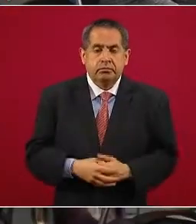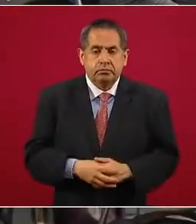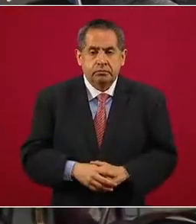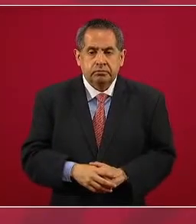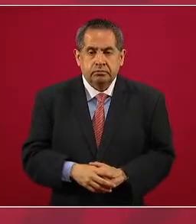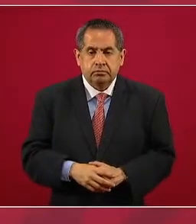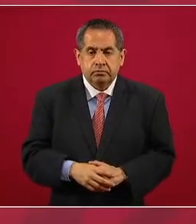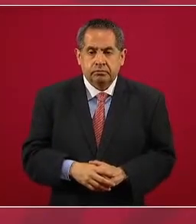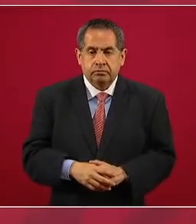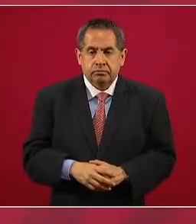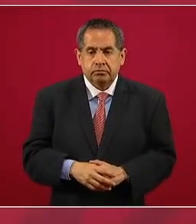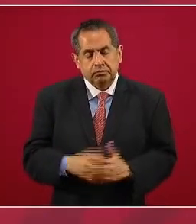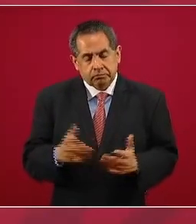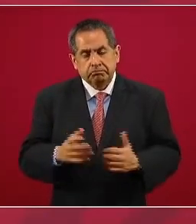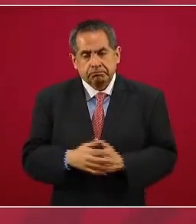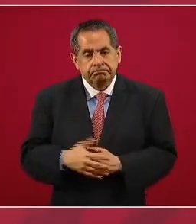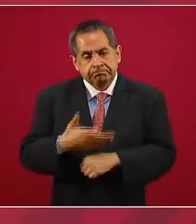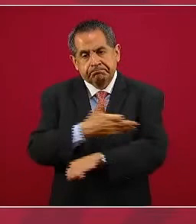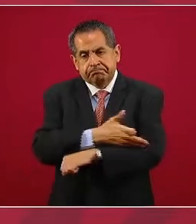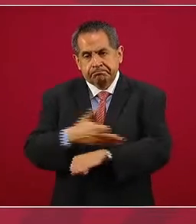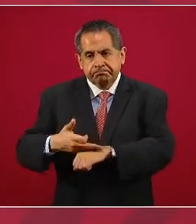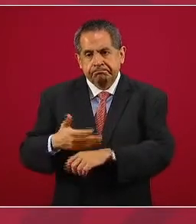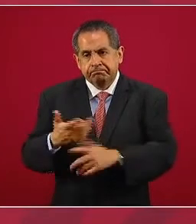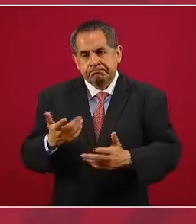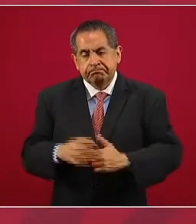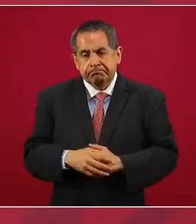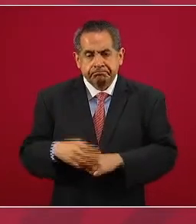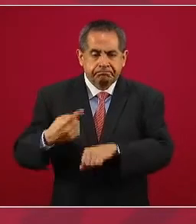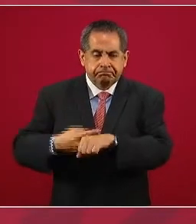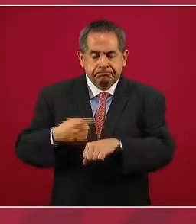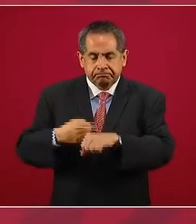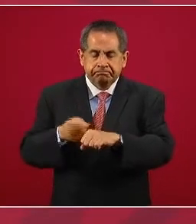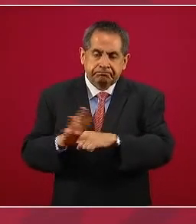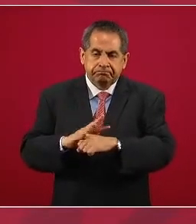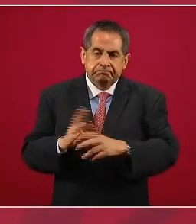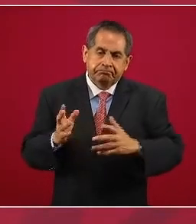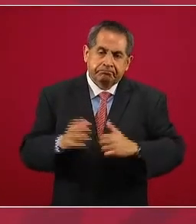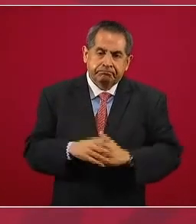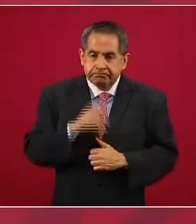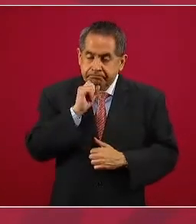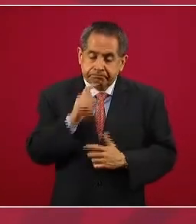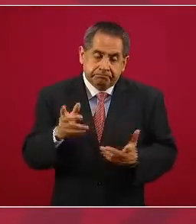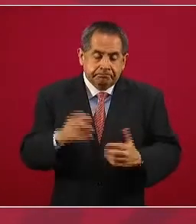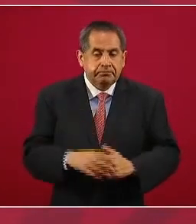Gracias. Sí, tengo familiares enfermos. También,